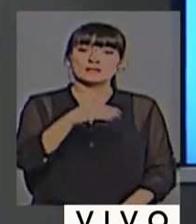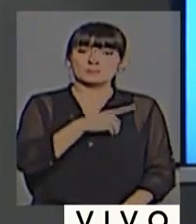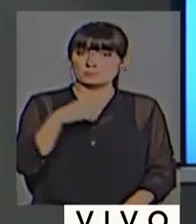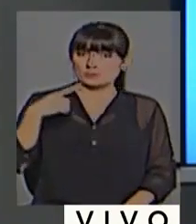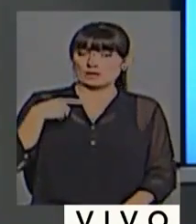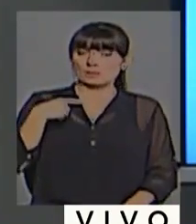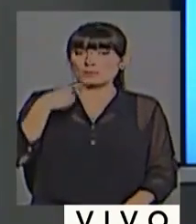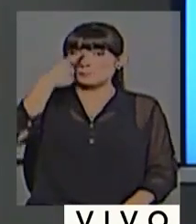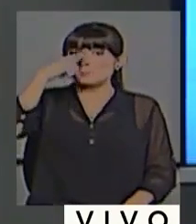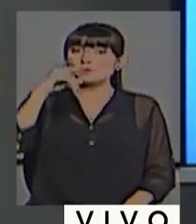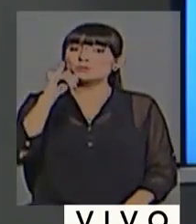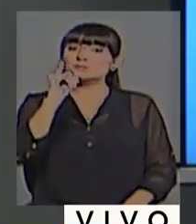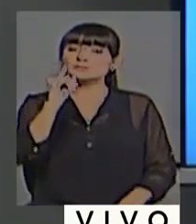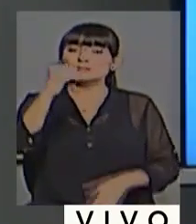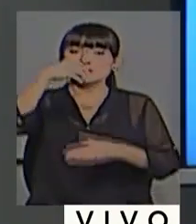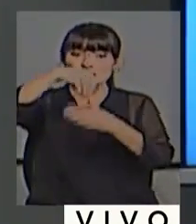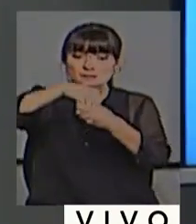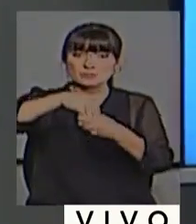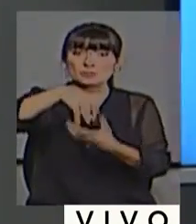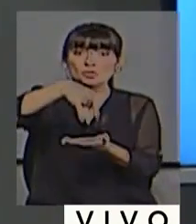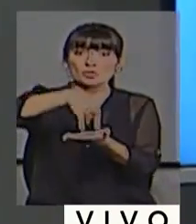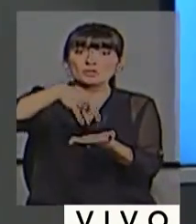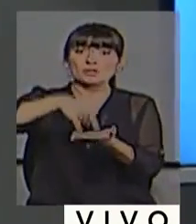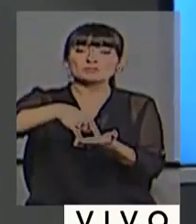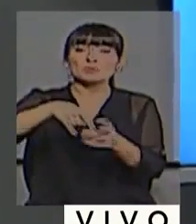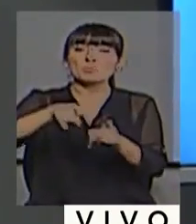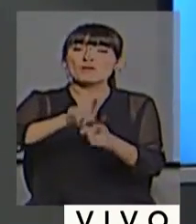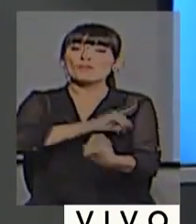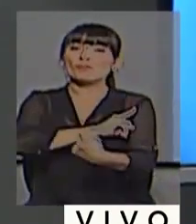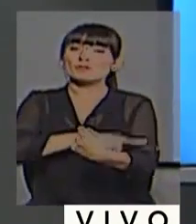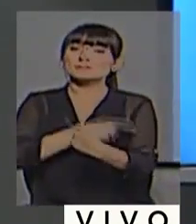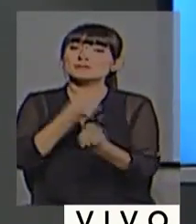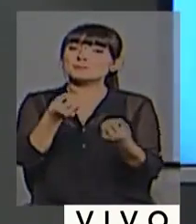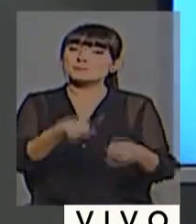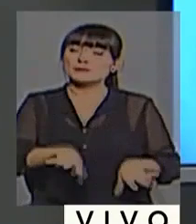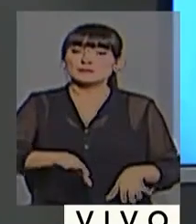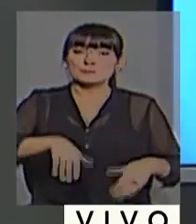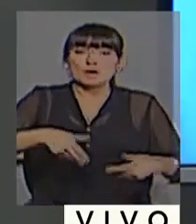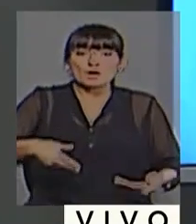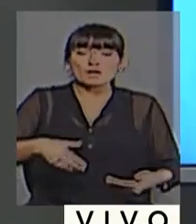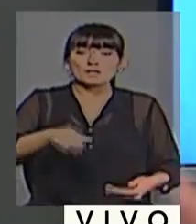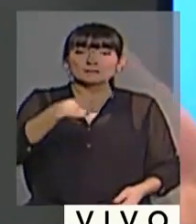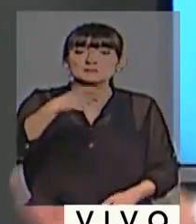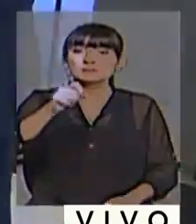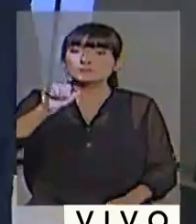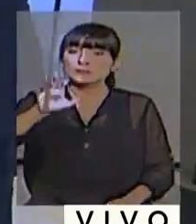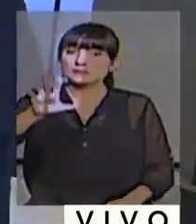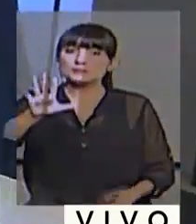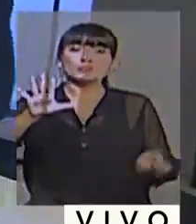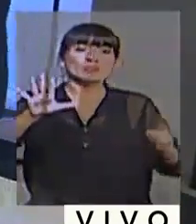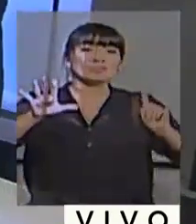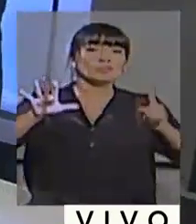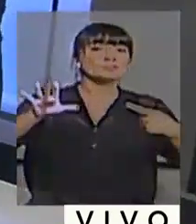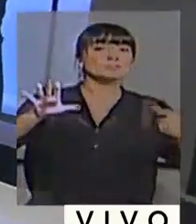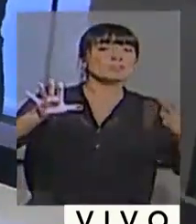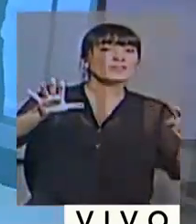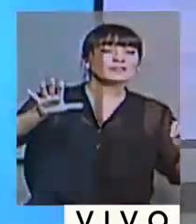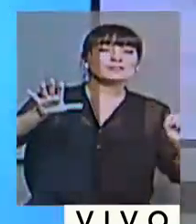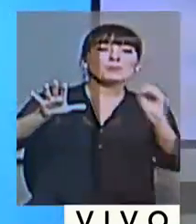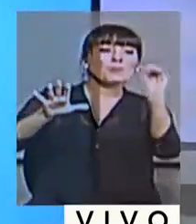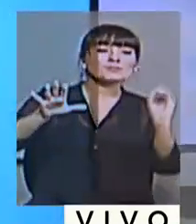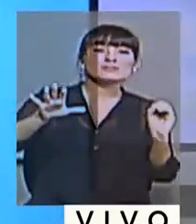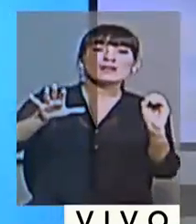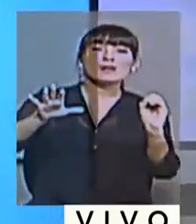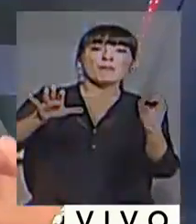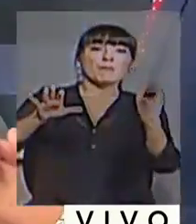relativo dentro del Congreso. ¿Por qué? Porque son 155 diputados ahora y no 120. Van a tener un menor porcentaje. Van a tener un menor porcentaje,